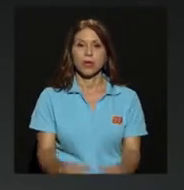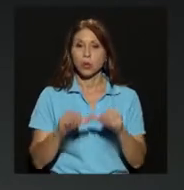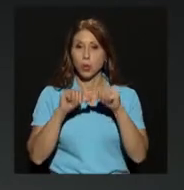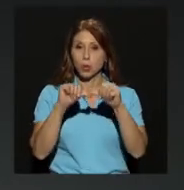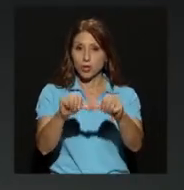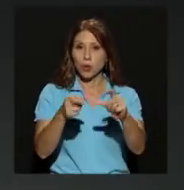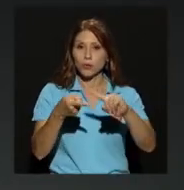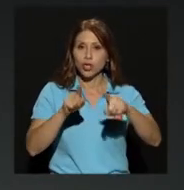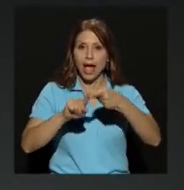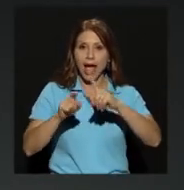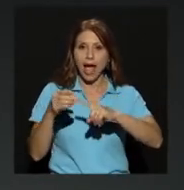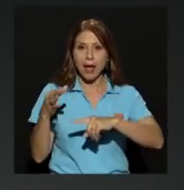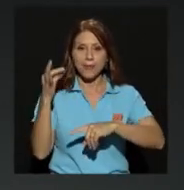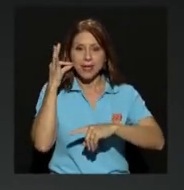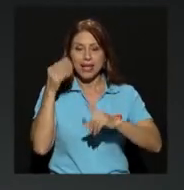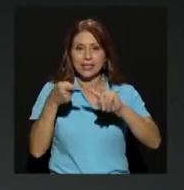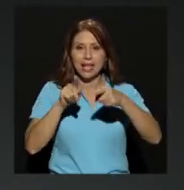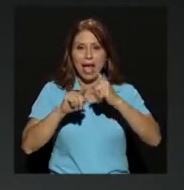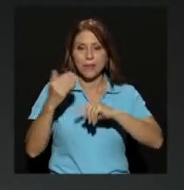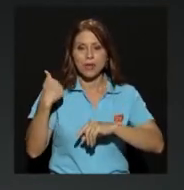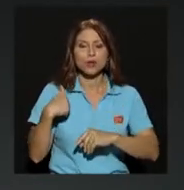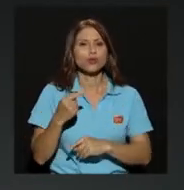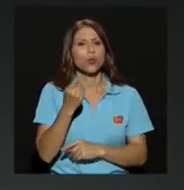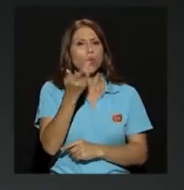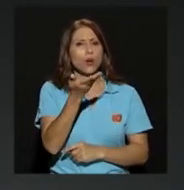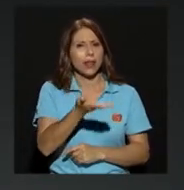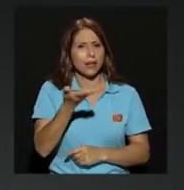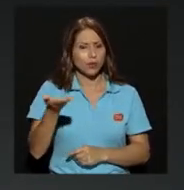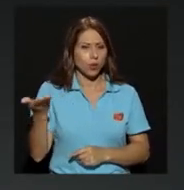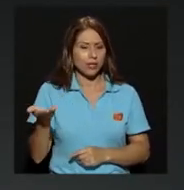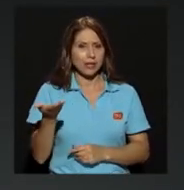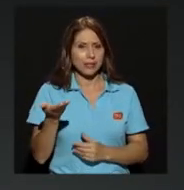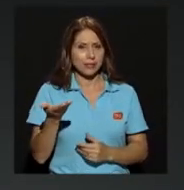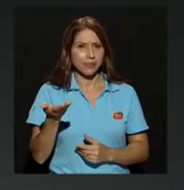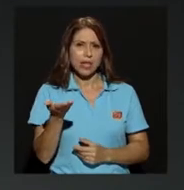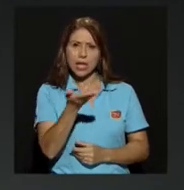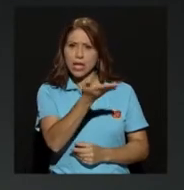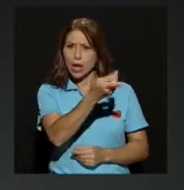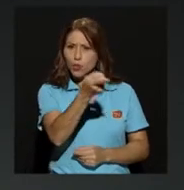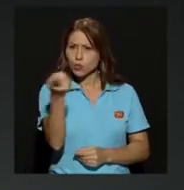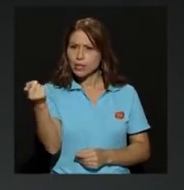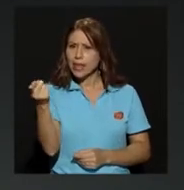Continuamos, amigas y amigos, y una de las cosas que ustedes se